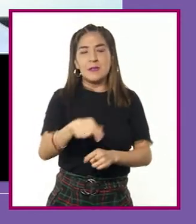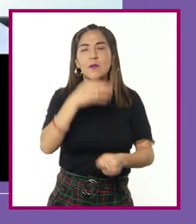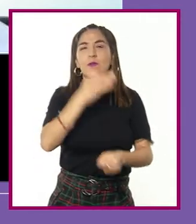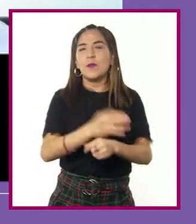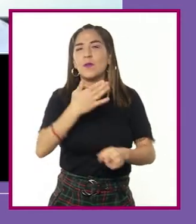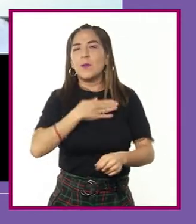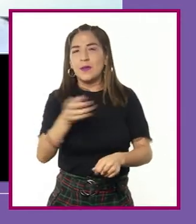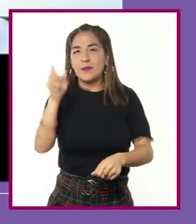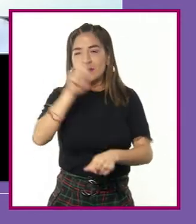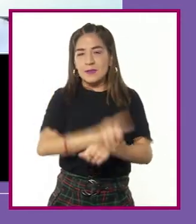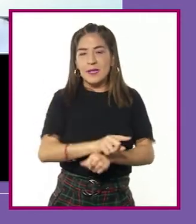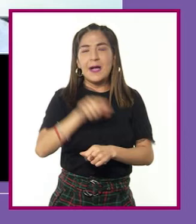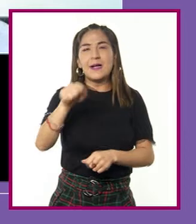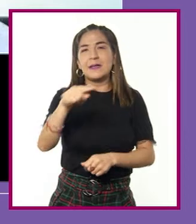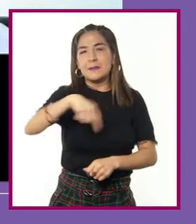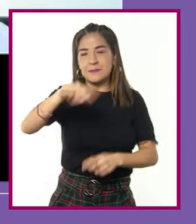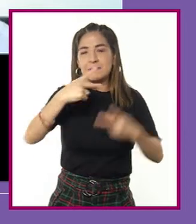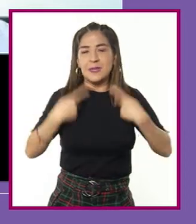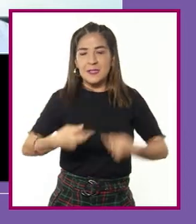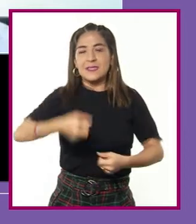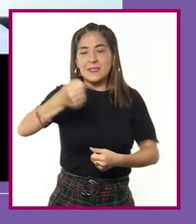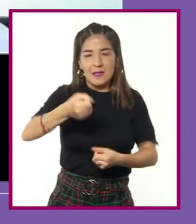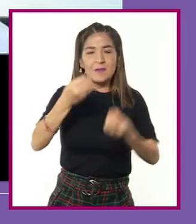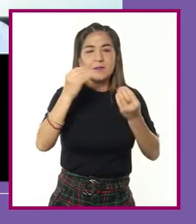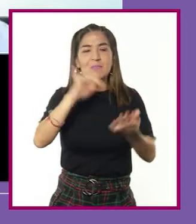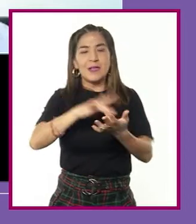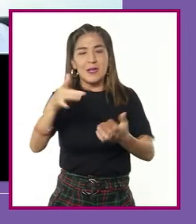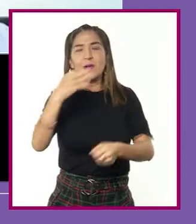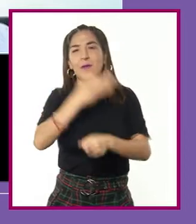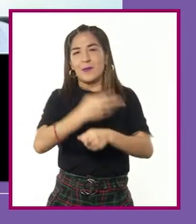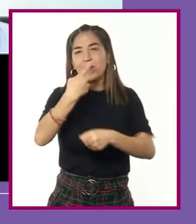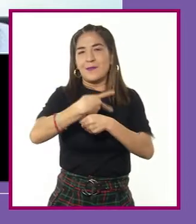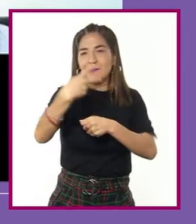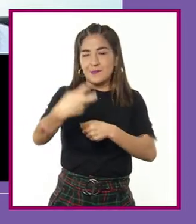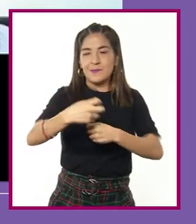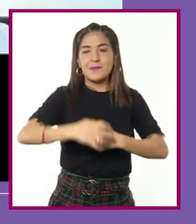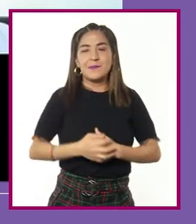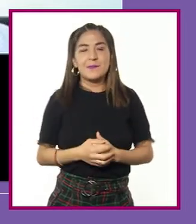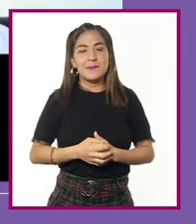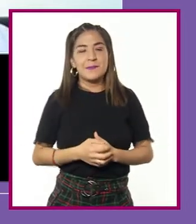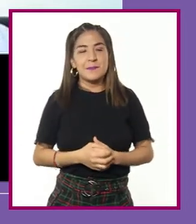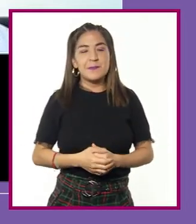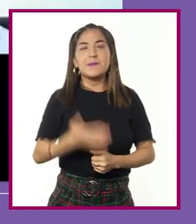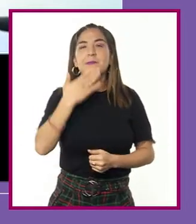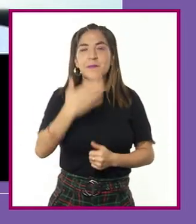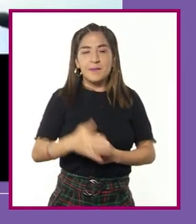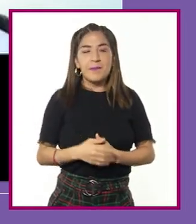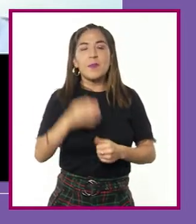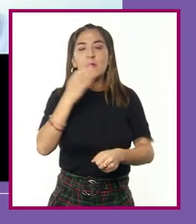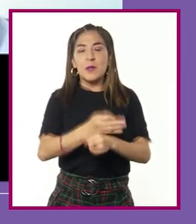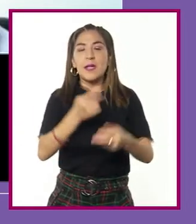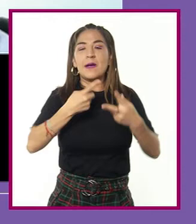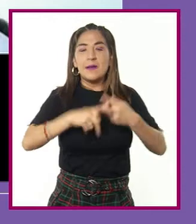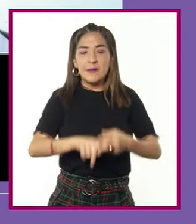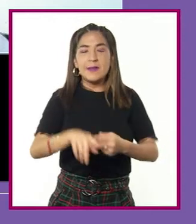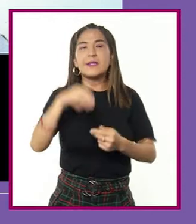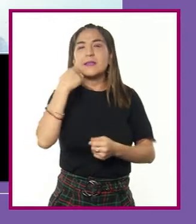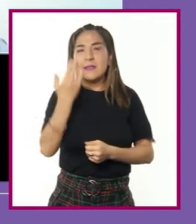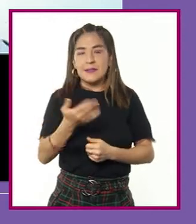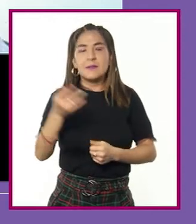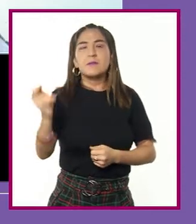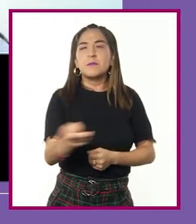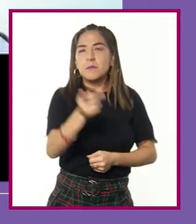días también a la audiencia. Muchos saludos, muchas gracias por la invitación. Ok, para iniciar me